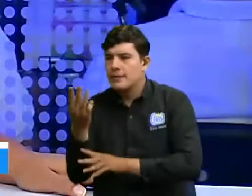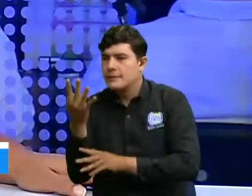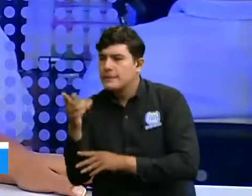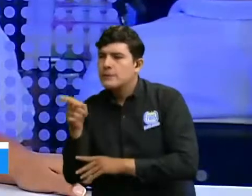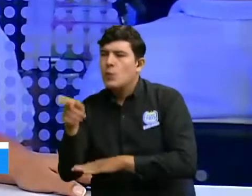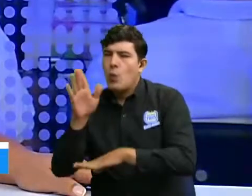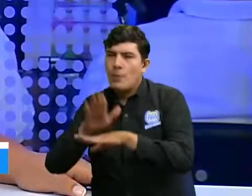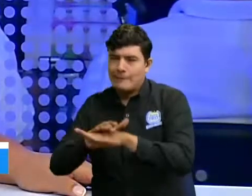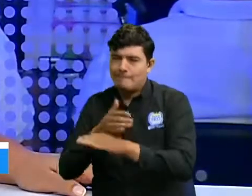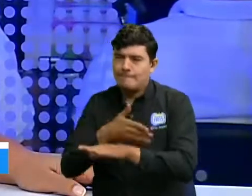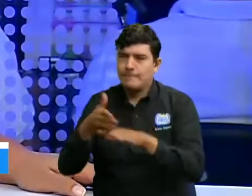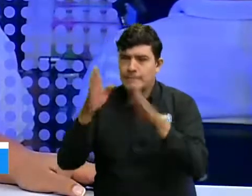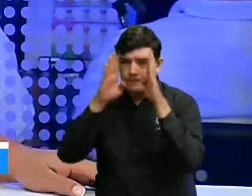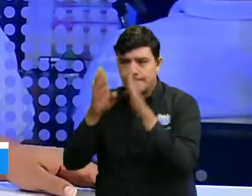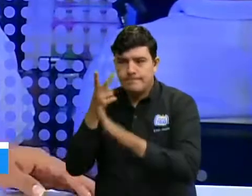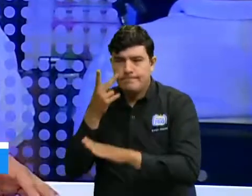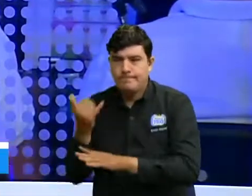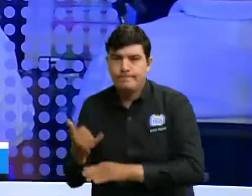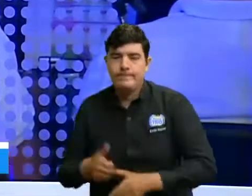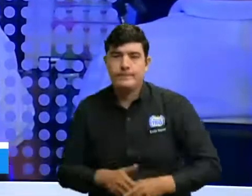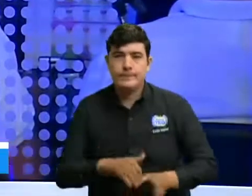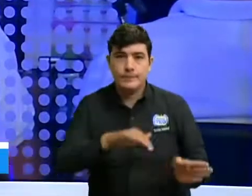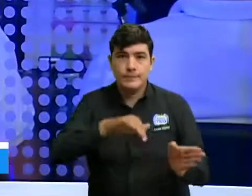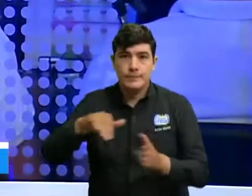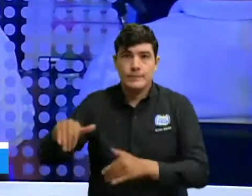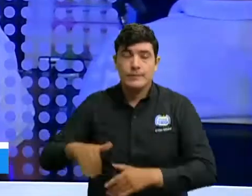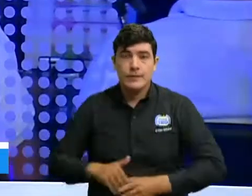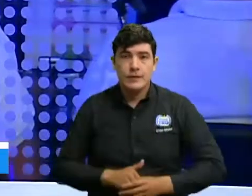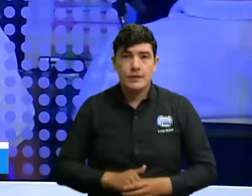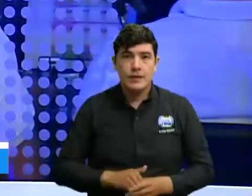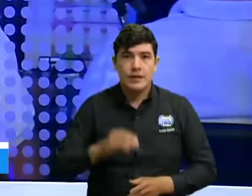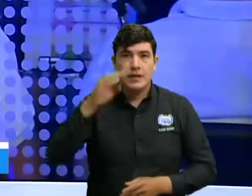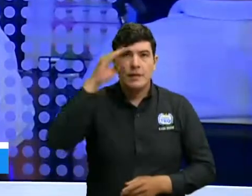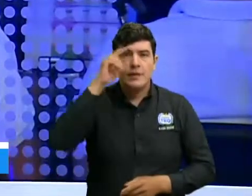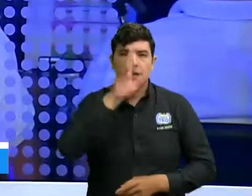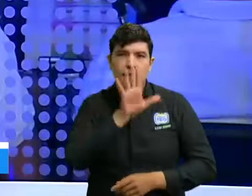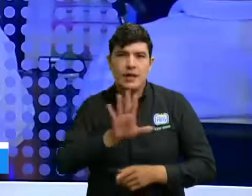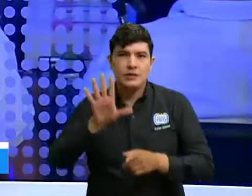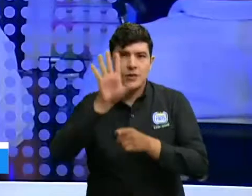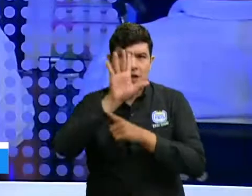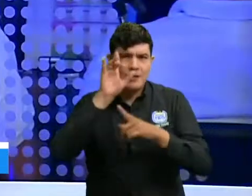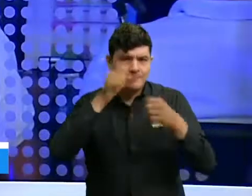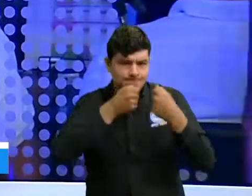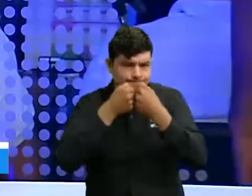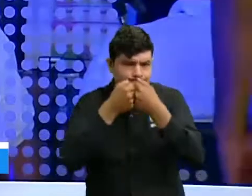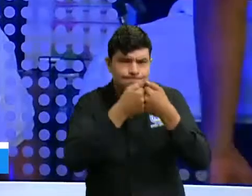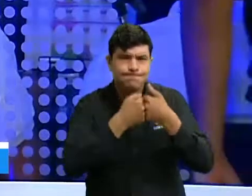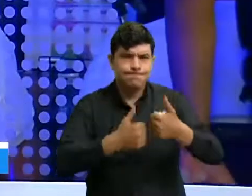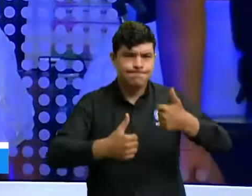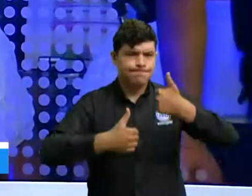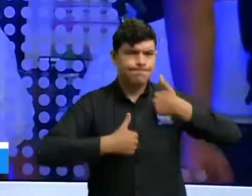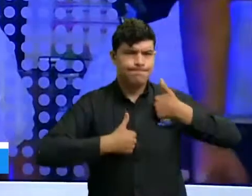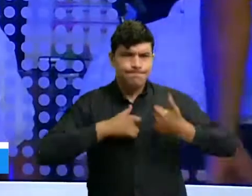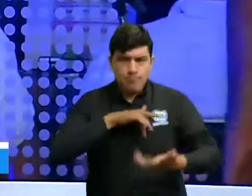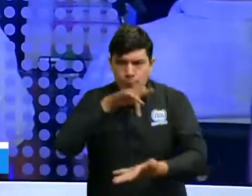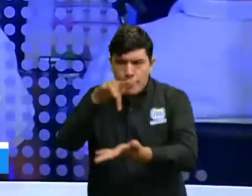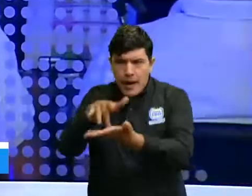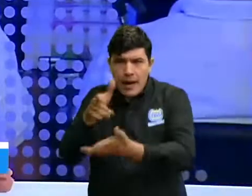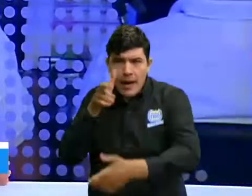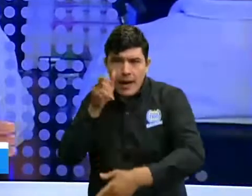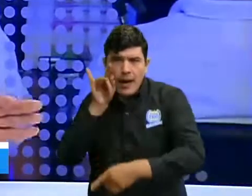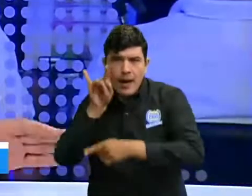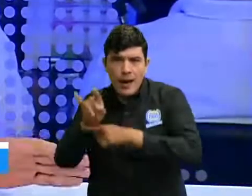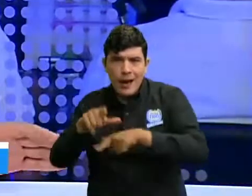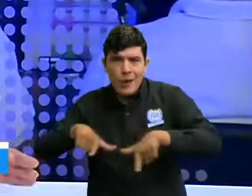En otras noticias, las autoridades de policía en Cúcuta y el área metropolitana maximizan sus esfuerzos con pie de fuerza en las llamadas trochas